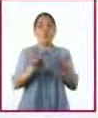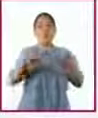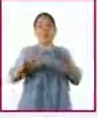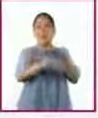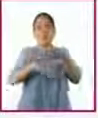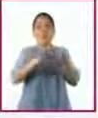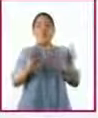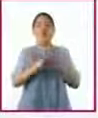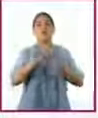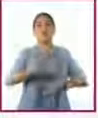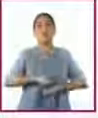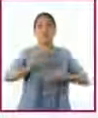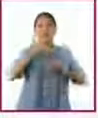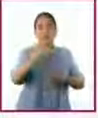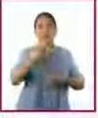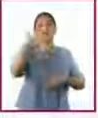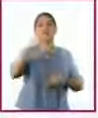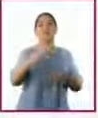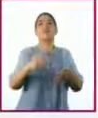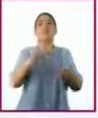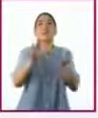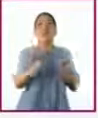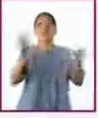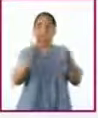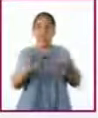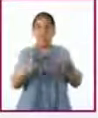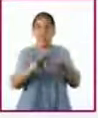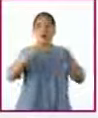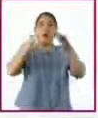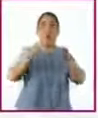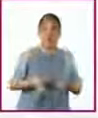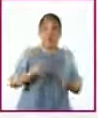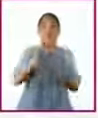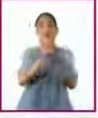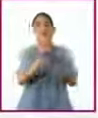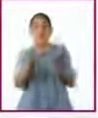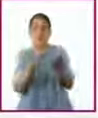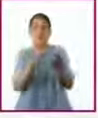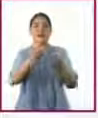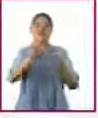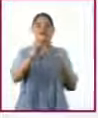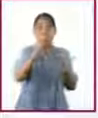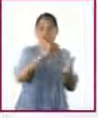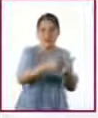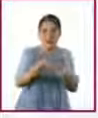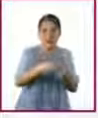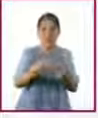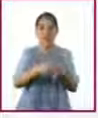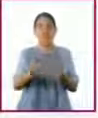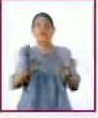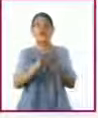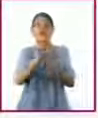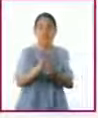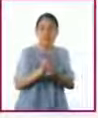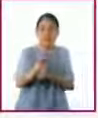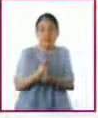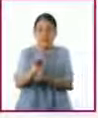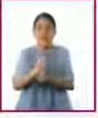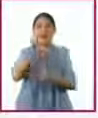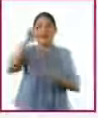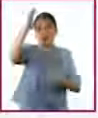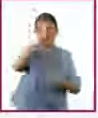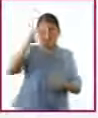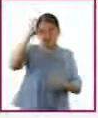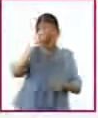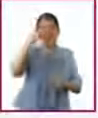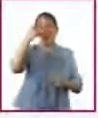de creación propia como libros, informes técnicos, diarios, antologías, revistas de investigación científica